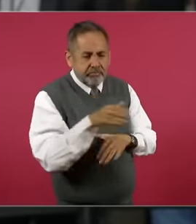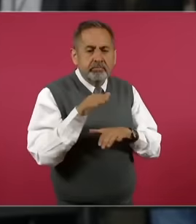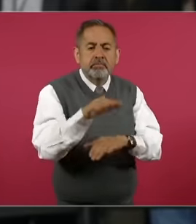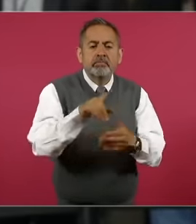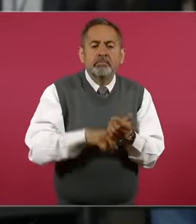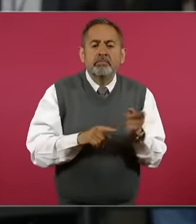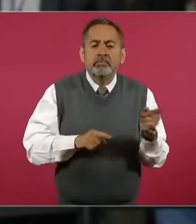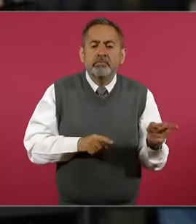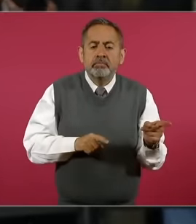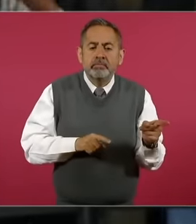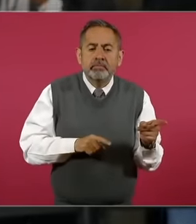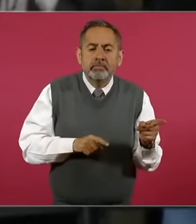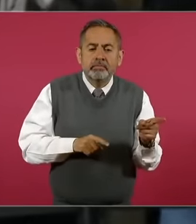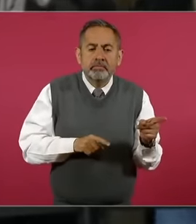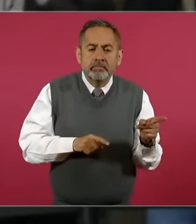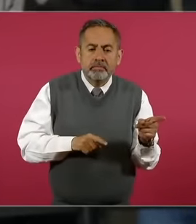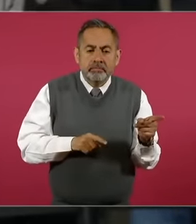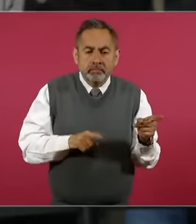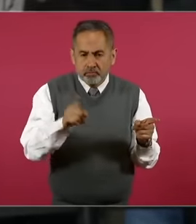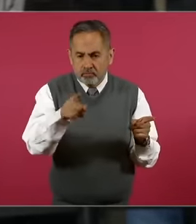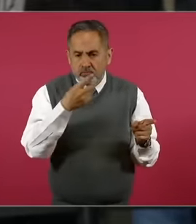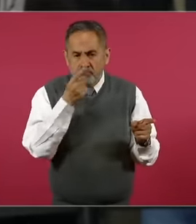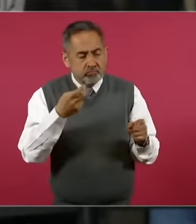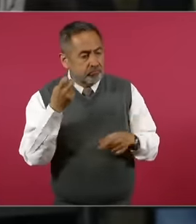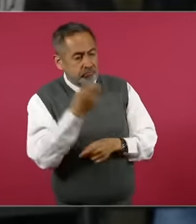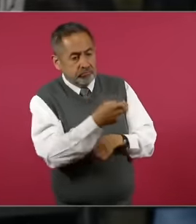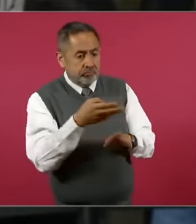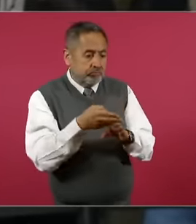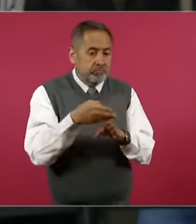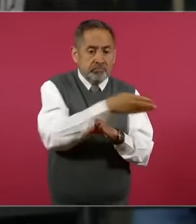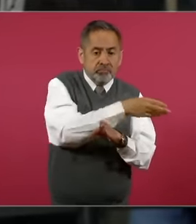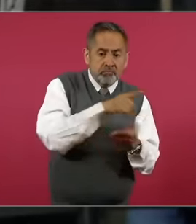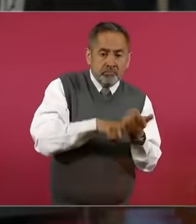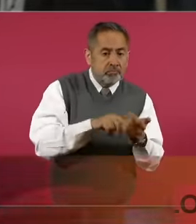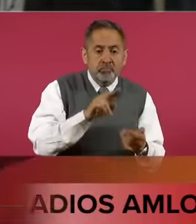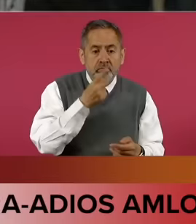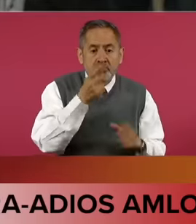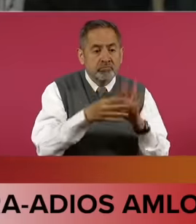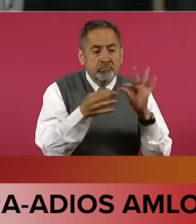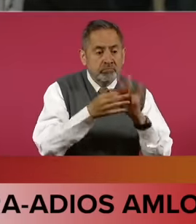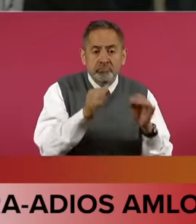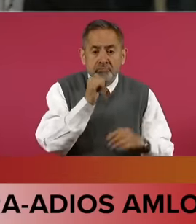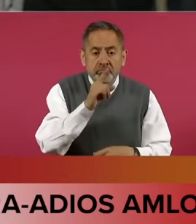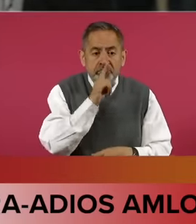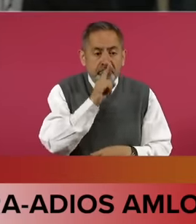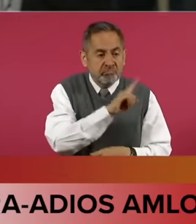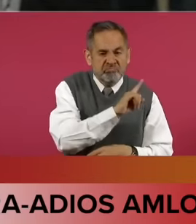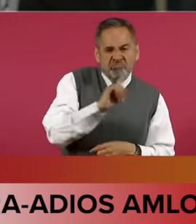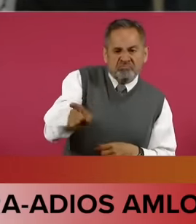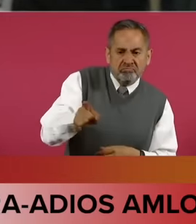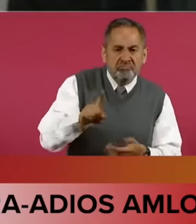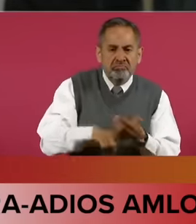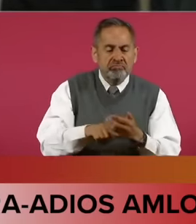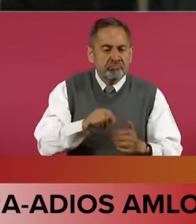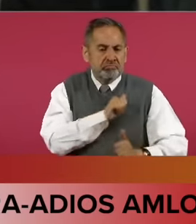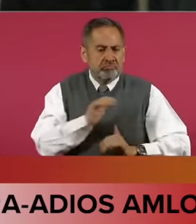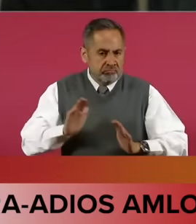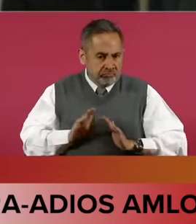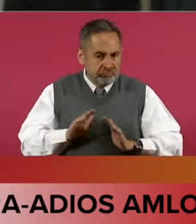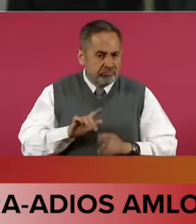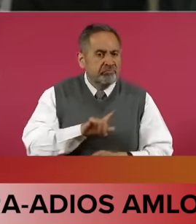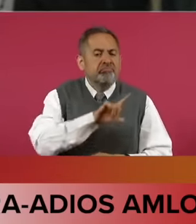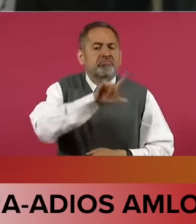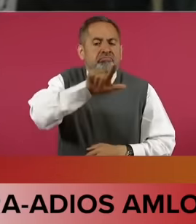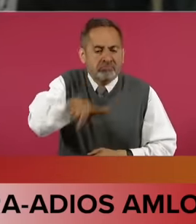de que usted ha señalado que antes no se señalaba al principio al ejército y que